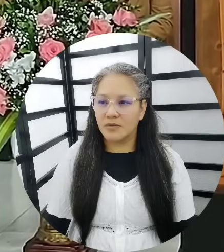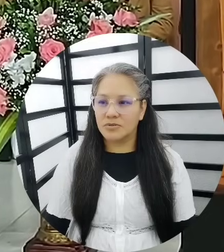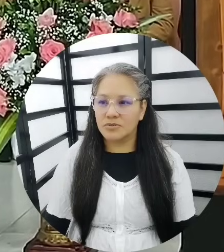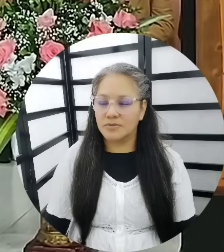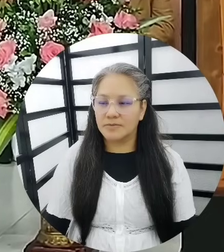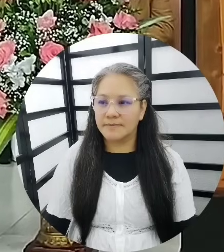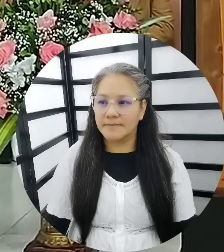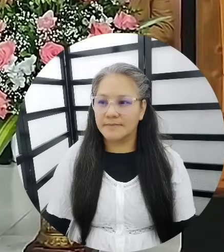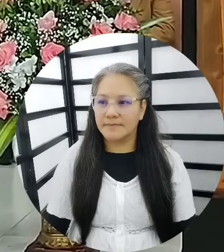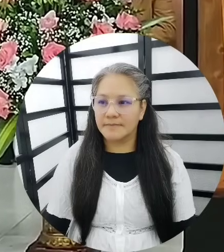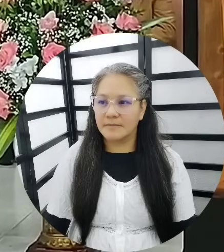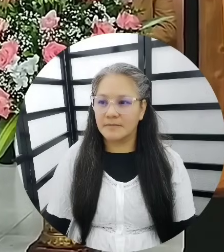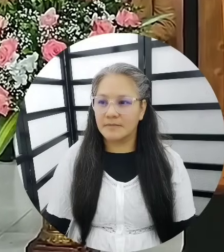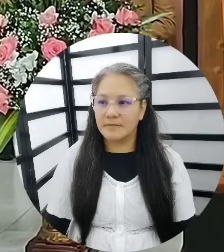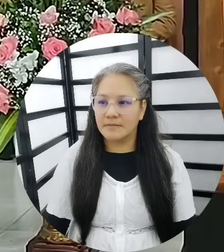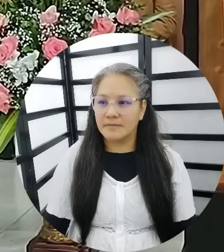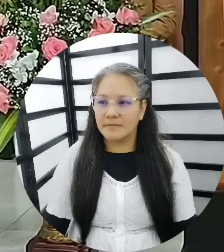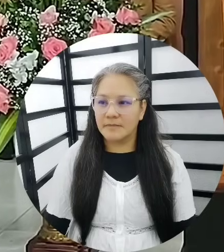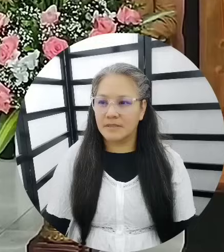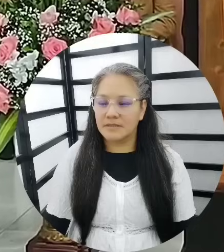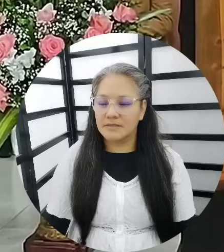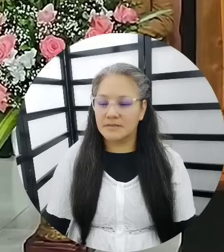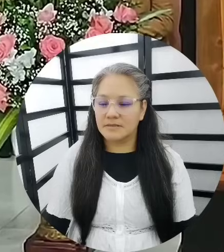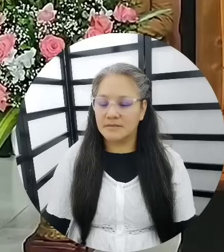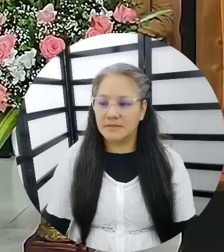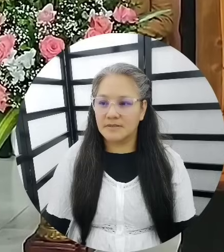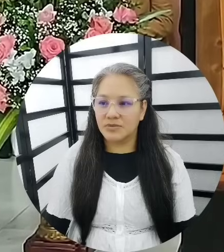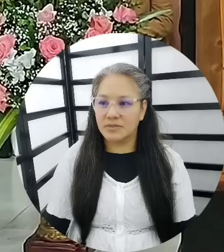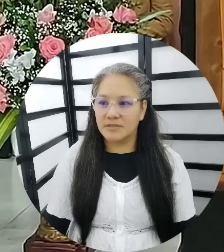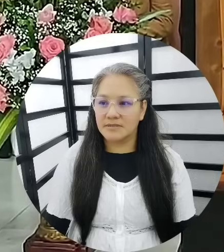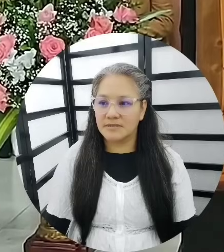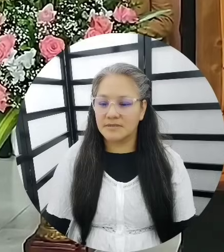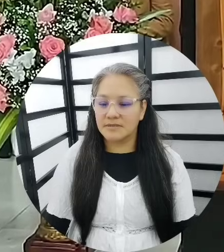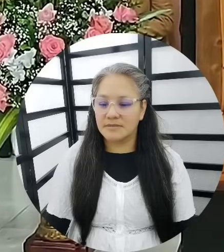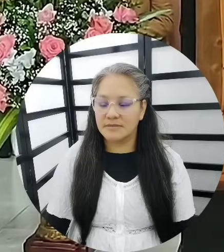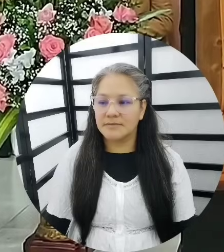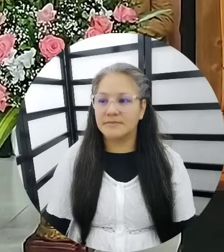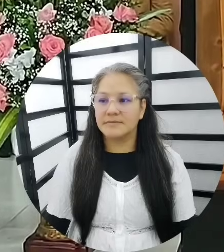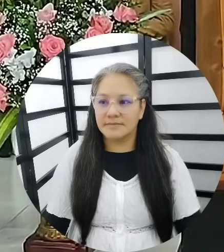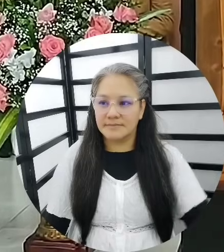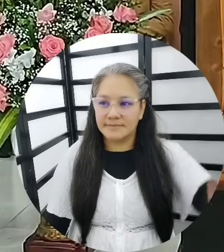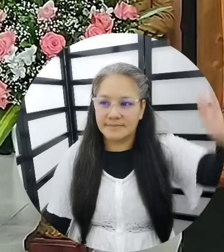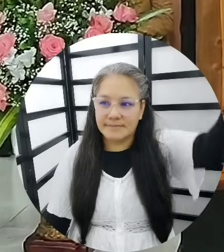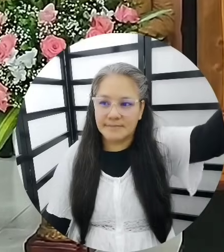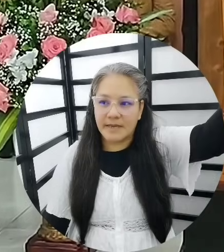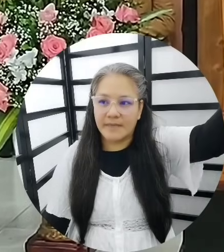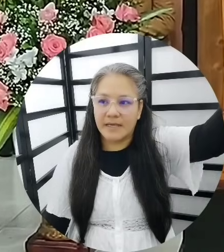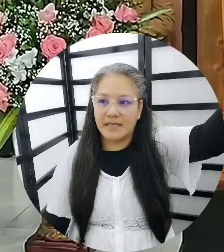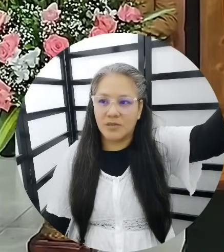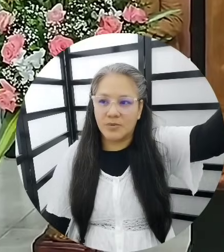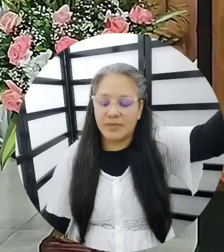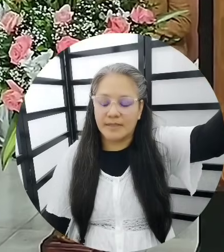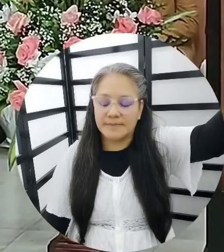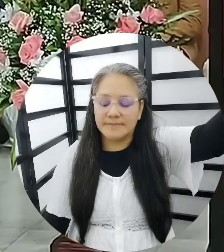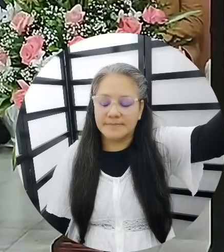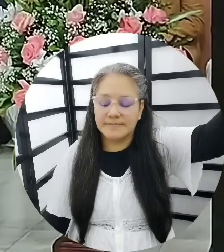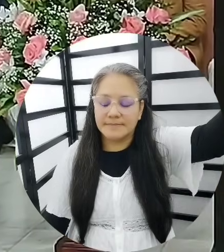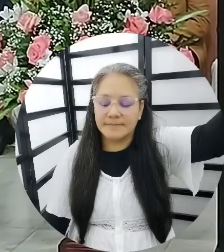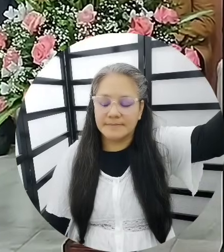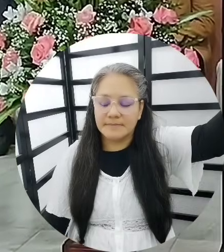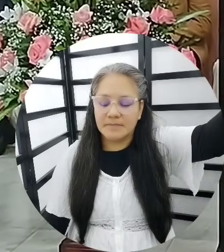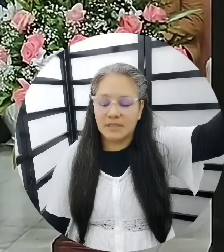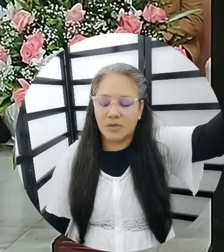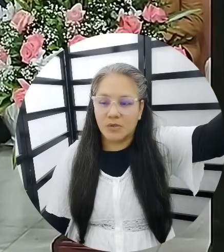hay plenitud de gozo y delicias a su diestra para siempre.